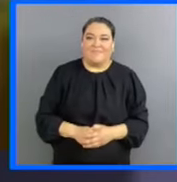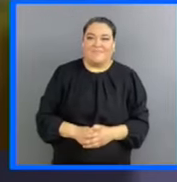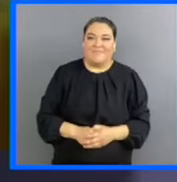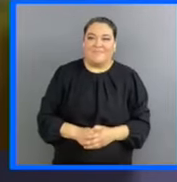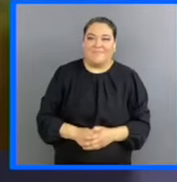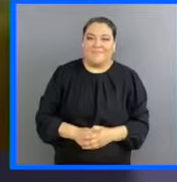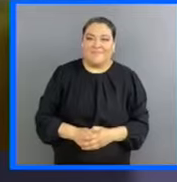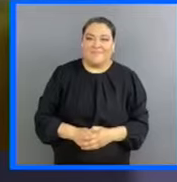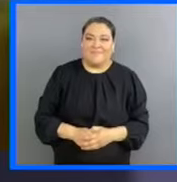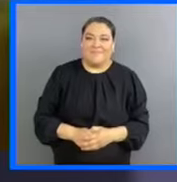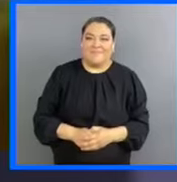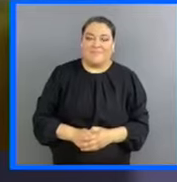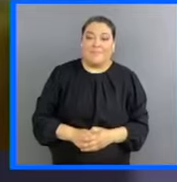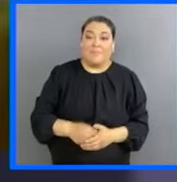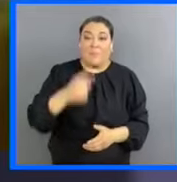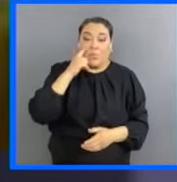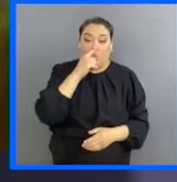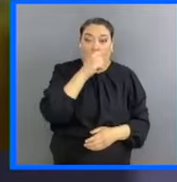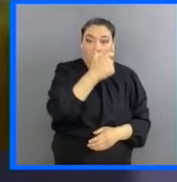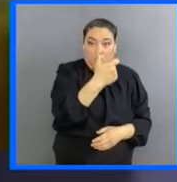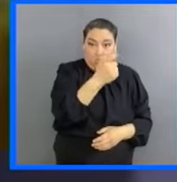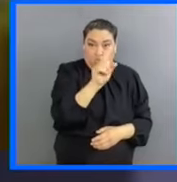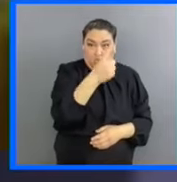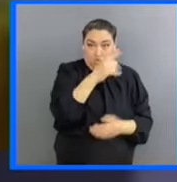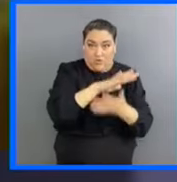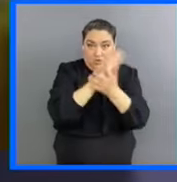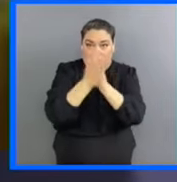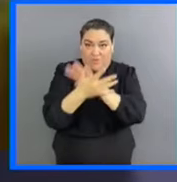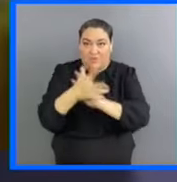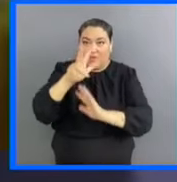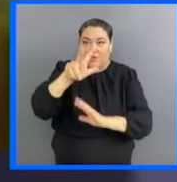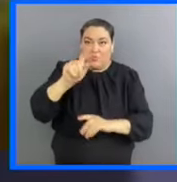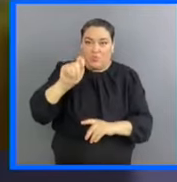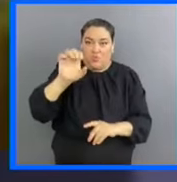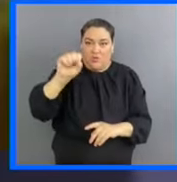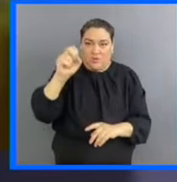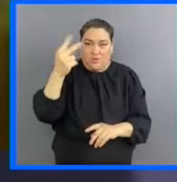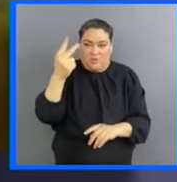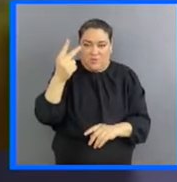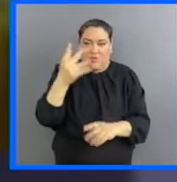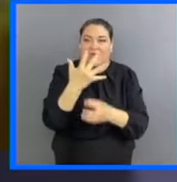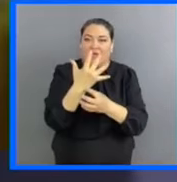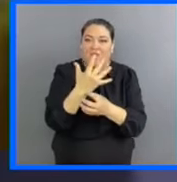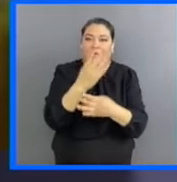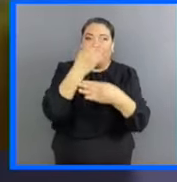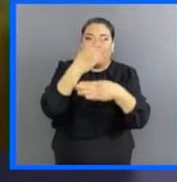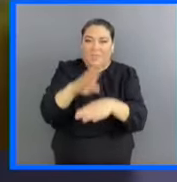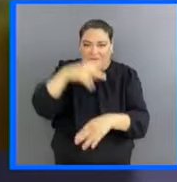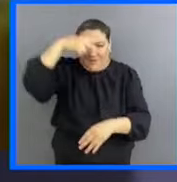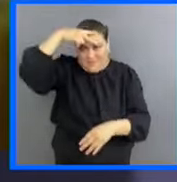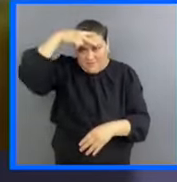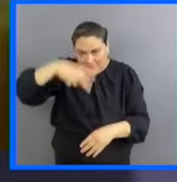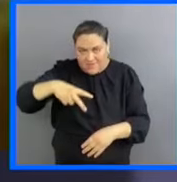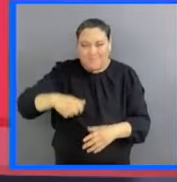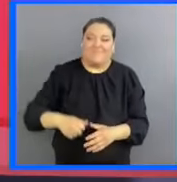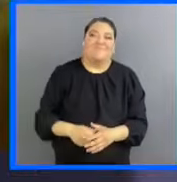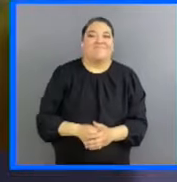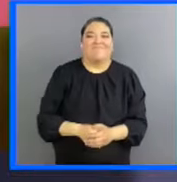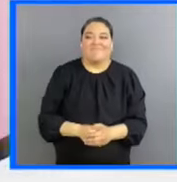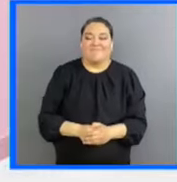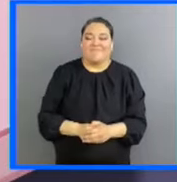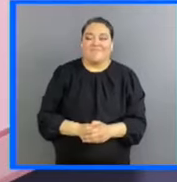El tipo de cambio se ubicó en 18 pesos con 62 centavos por dólar, de acuerdo con información del Banco de México.